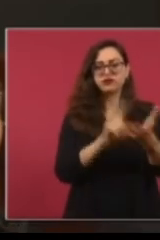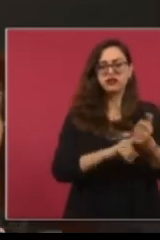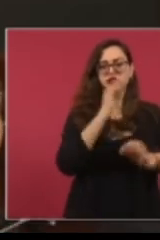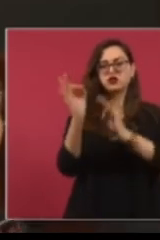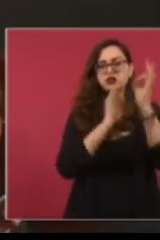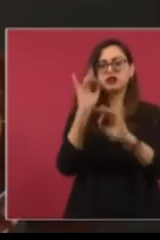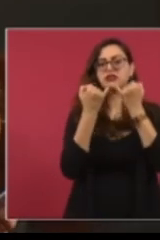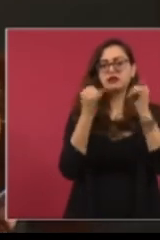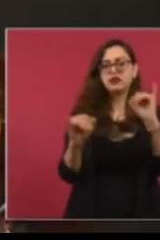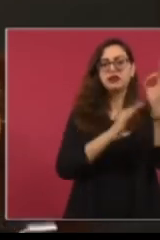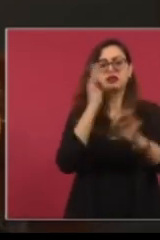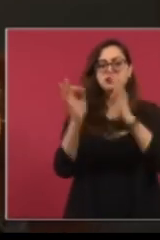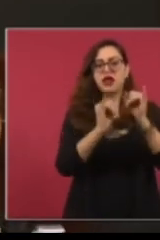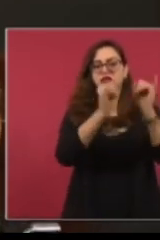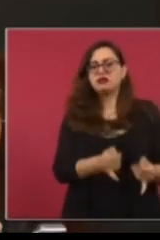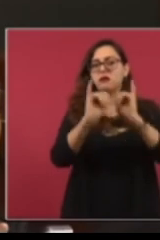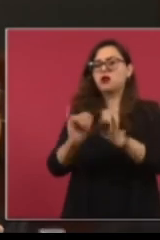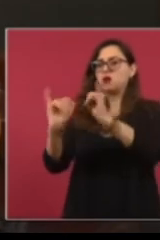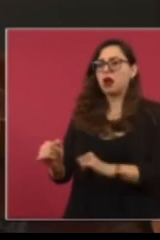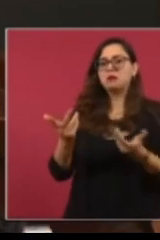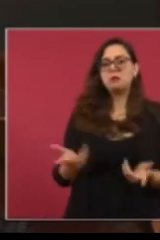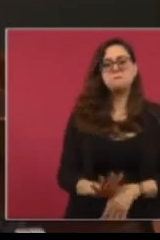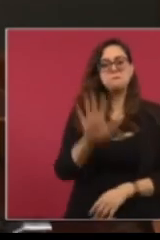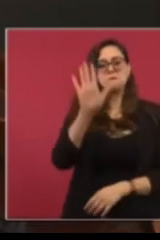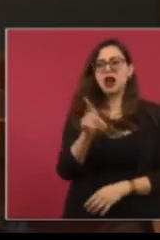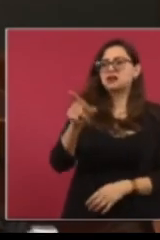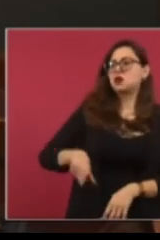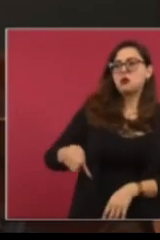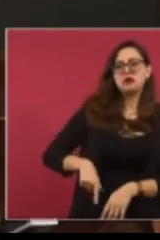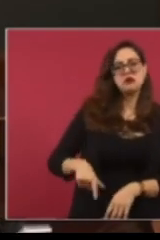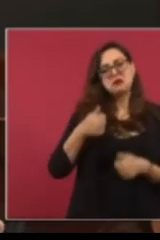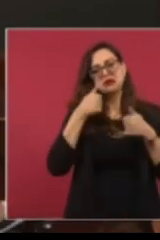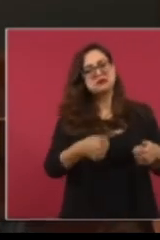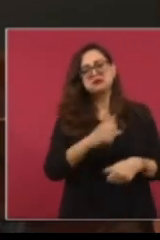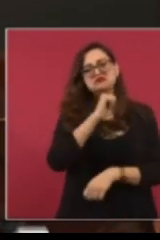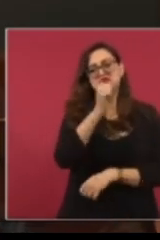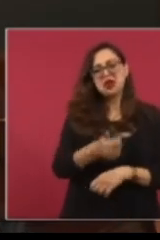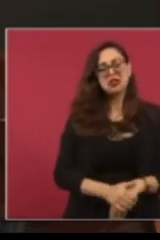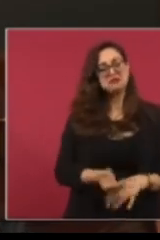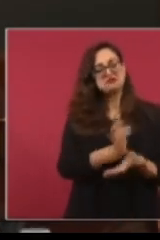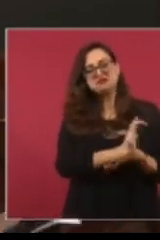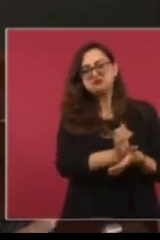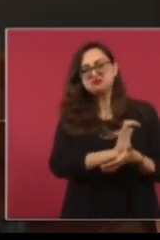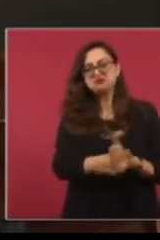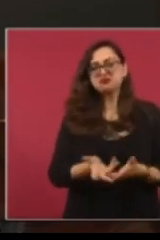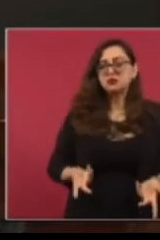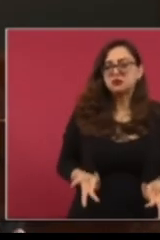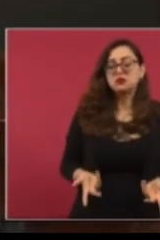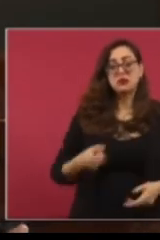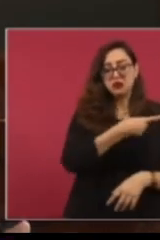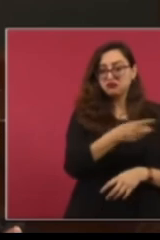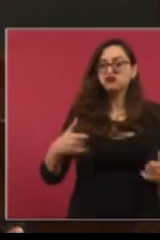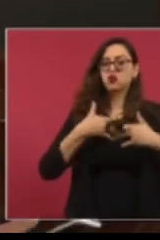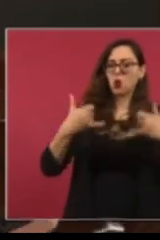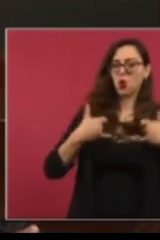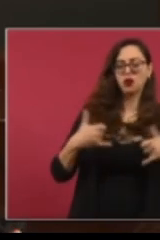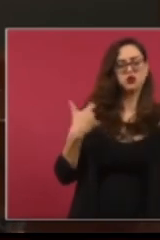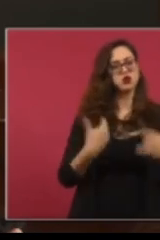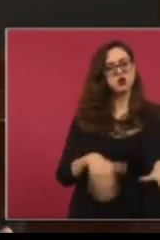sigue que ves este canal y lo visitas Pues date cuenta que tú eres igual tú eres igual que esos youtubers que se creen